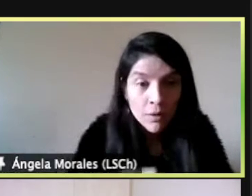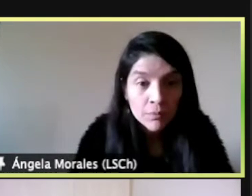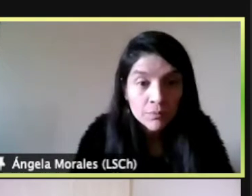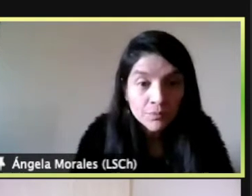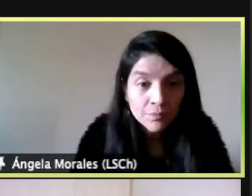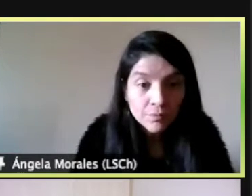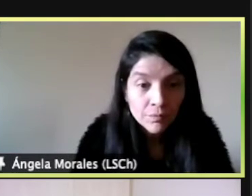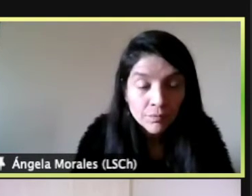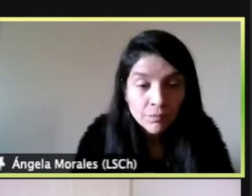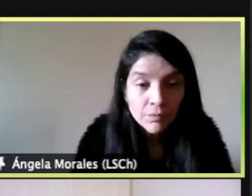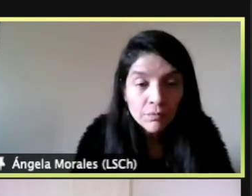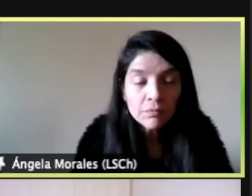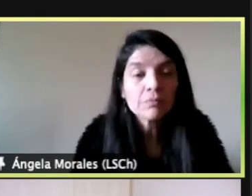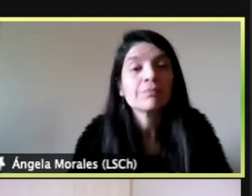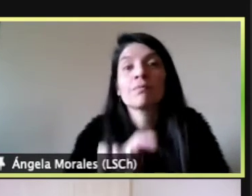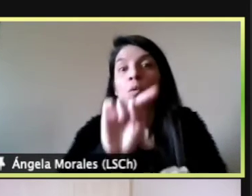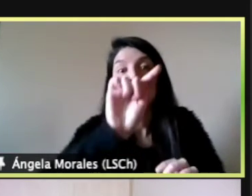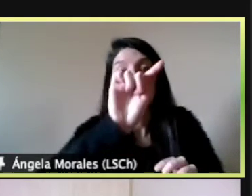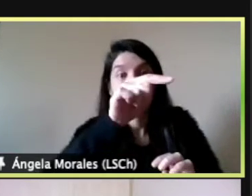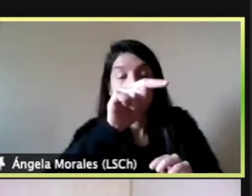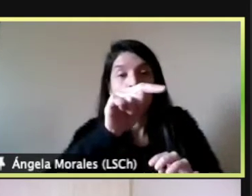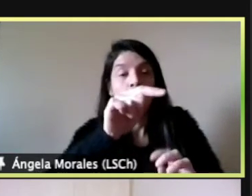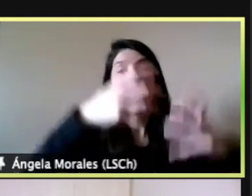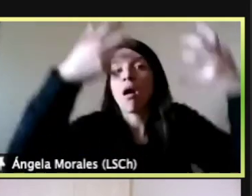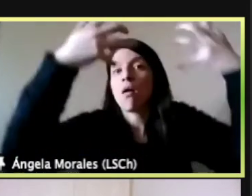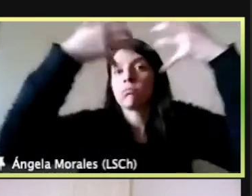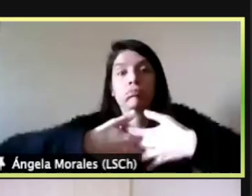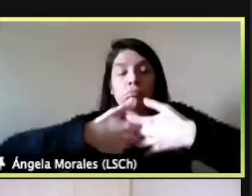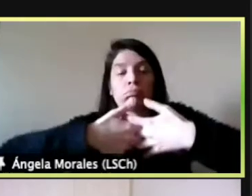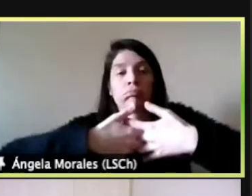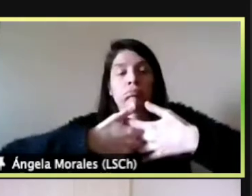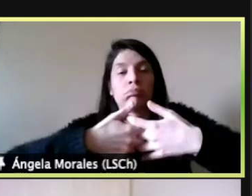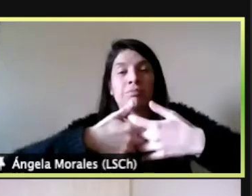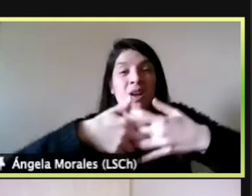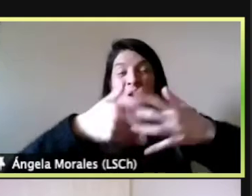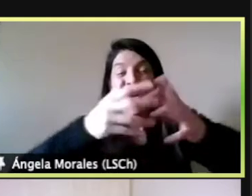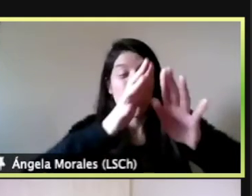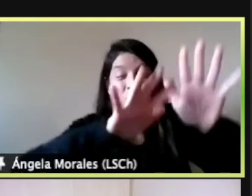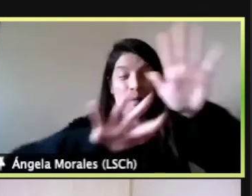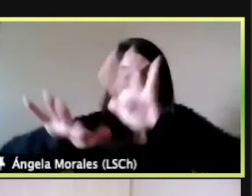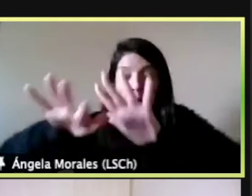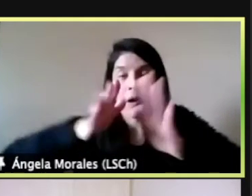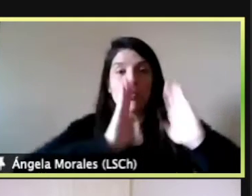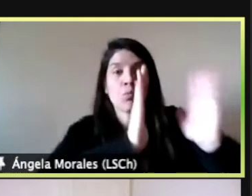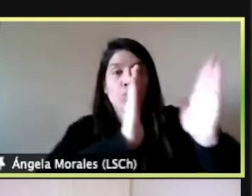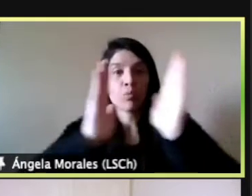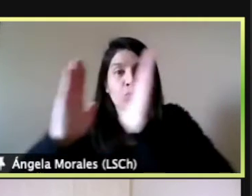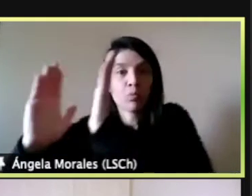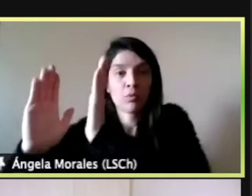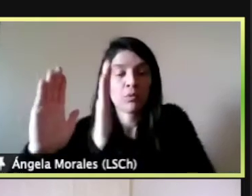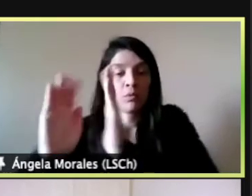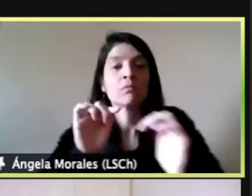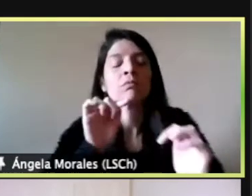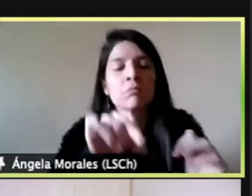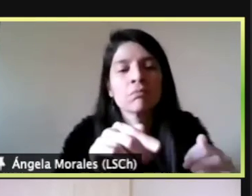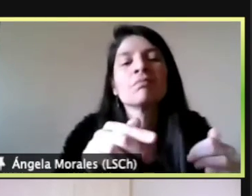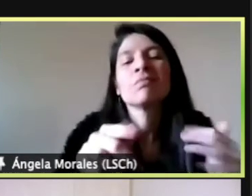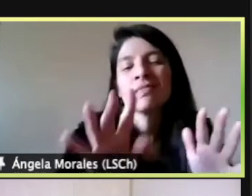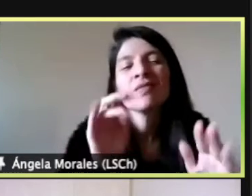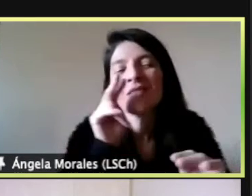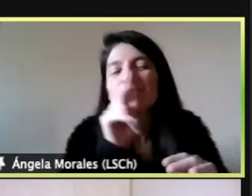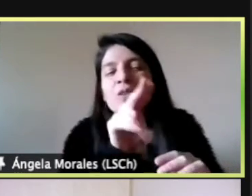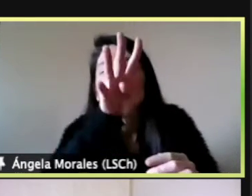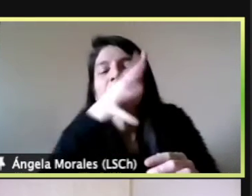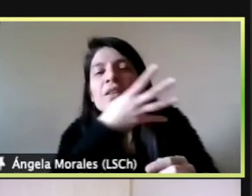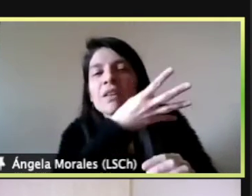se separaron las columnas. Ahora esto sí tiene pinta de ser una tabla. Entonces yo acá veo que cada una